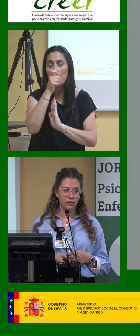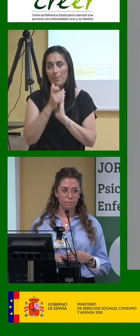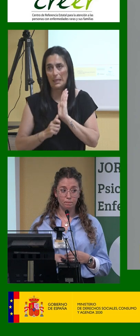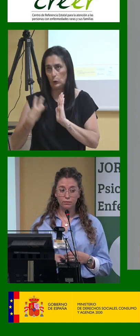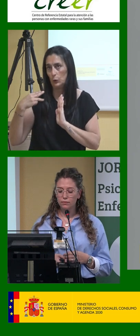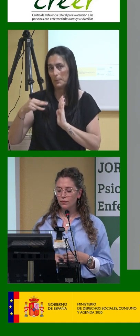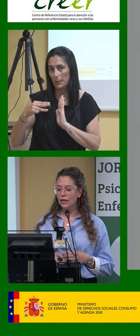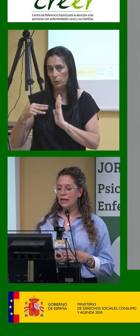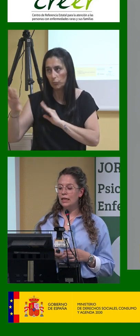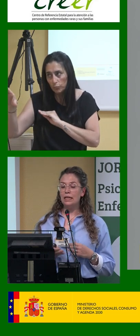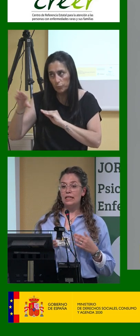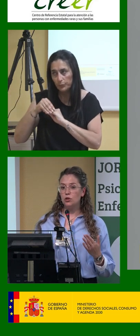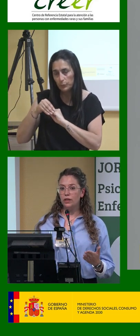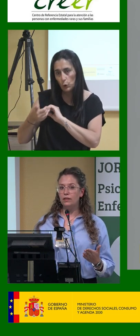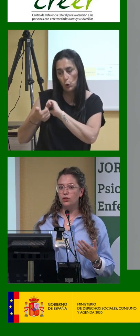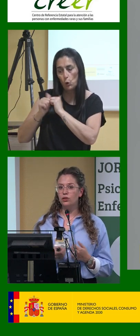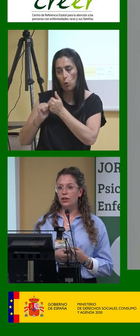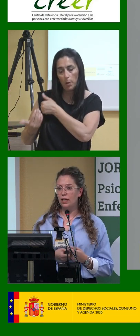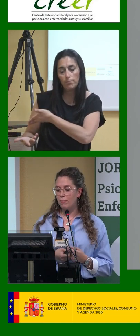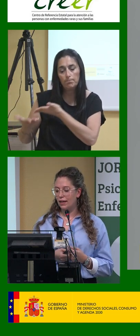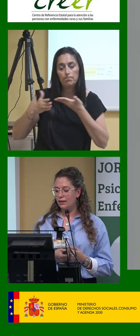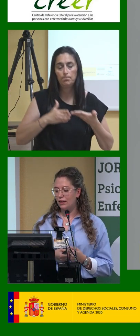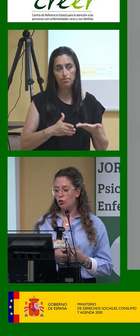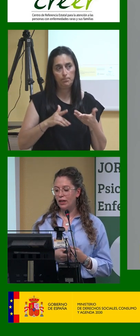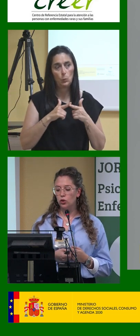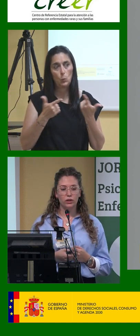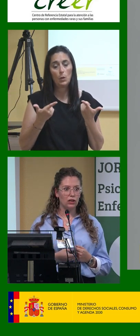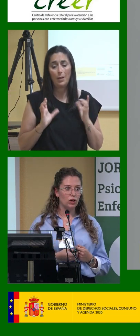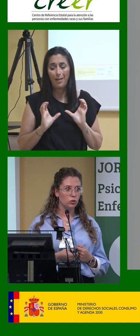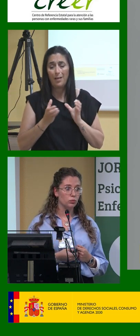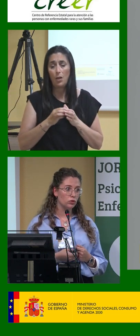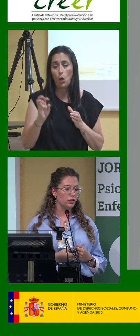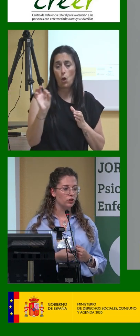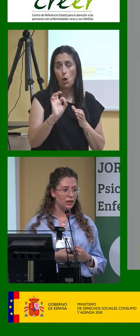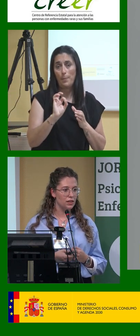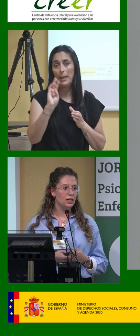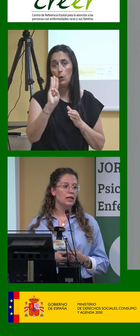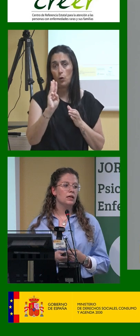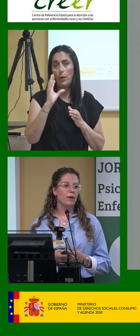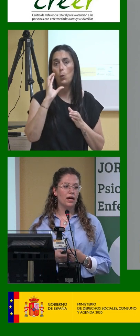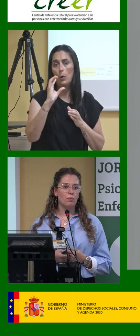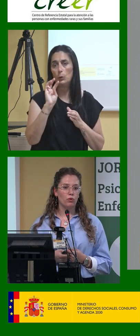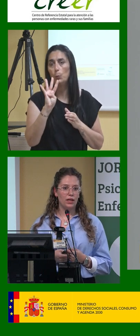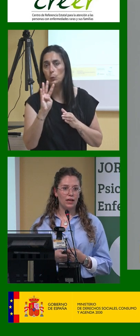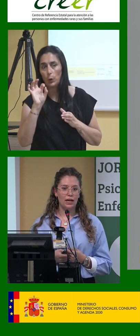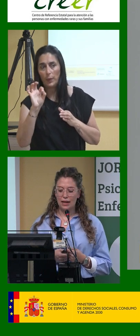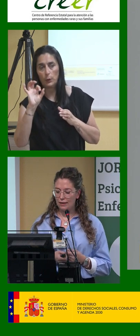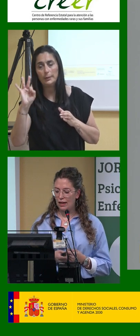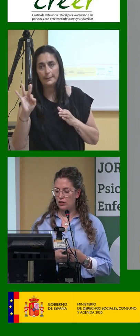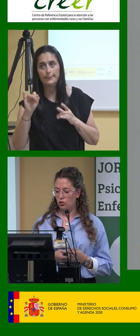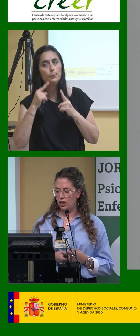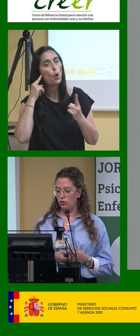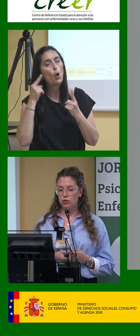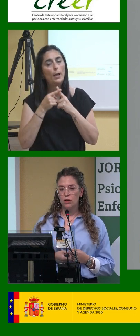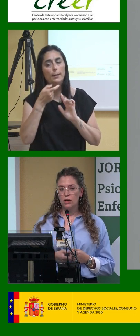and Huberman, y se utilizó el paquete de OpenCode 4.03 para poder